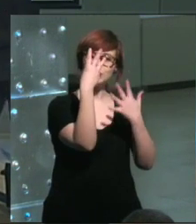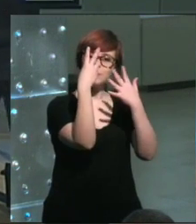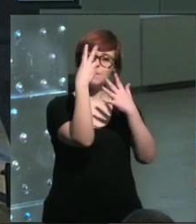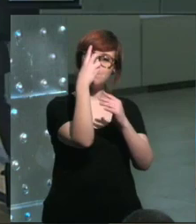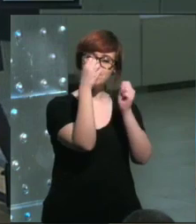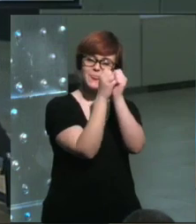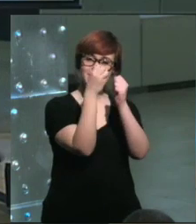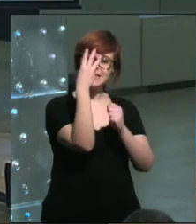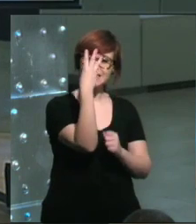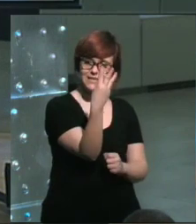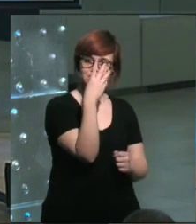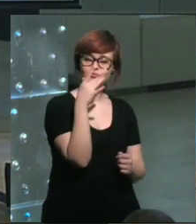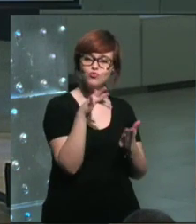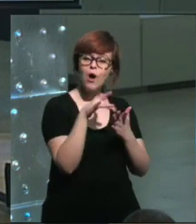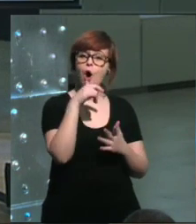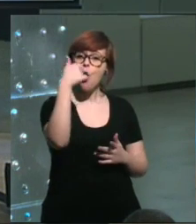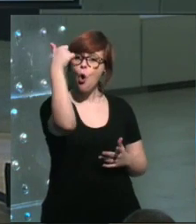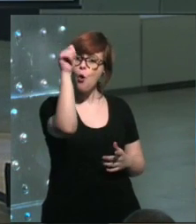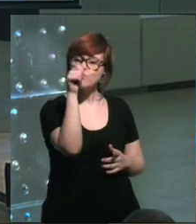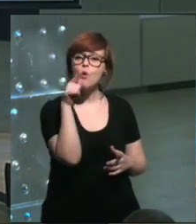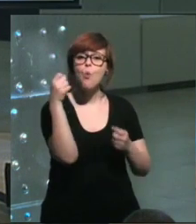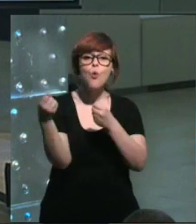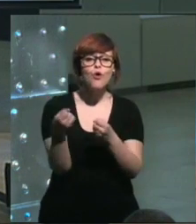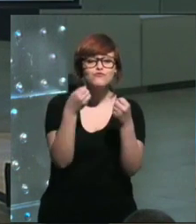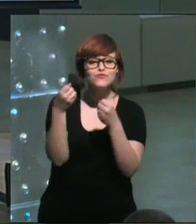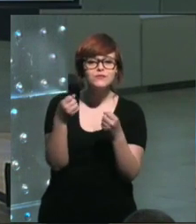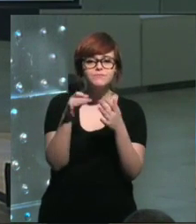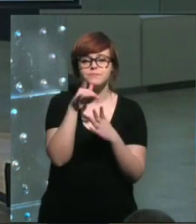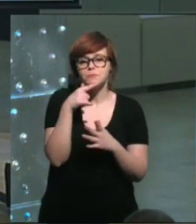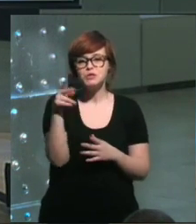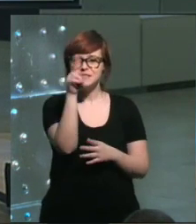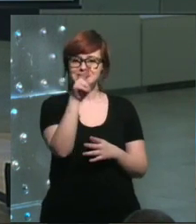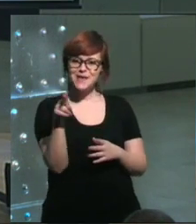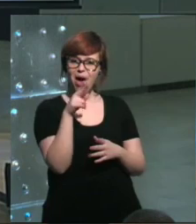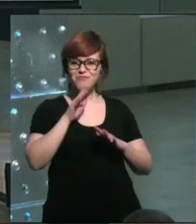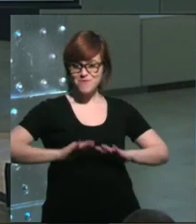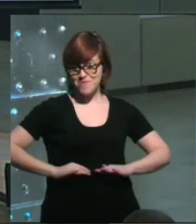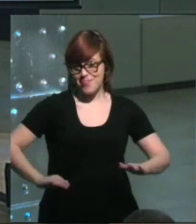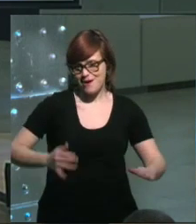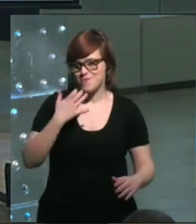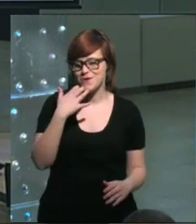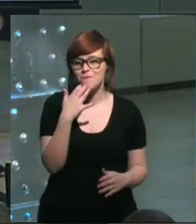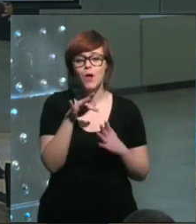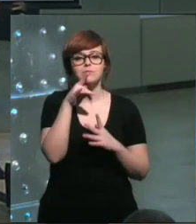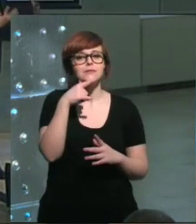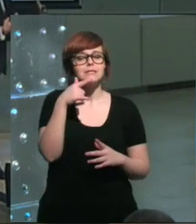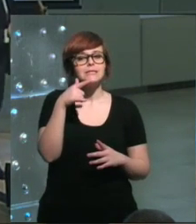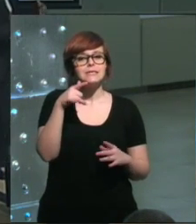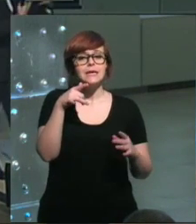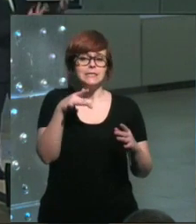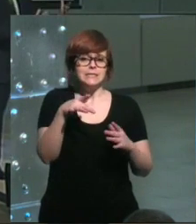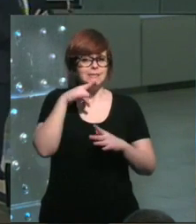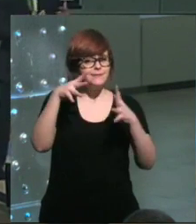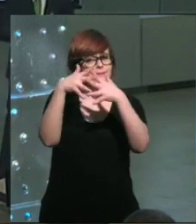28223. Y sabemos que era un hombre y que tenía un SEAT Ibiza. En el caso de Estados Unidos, buscaríamos